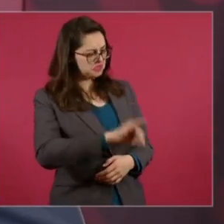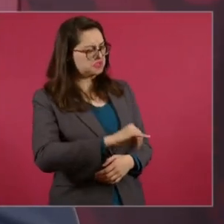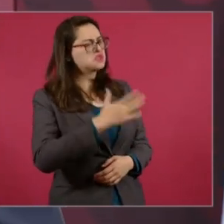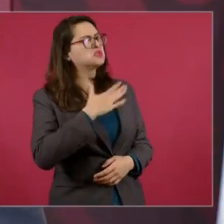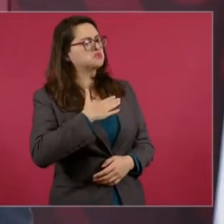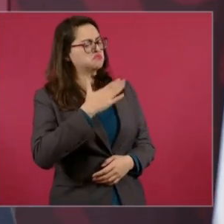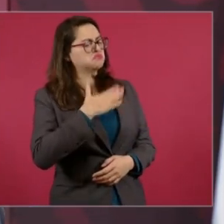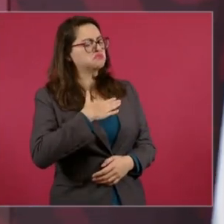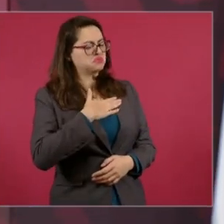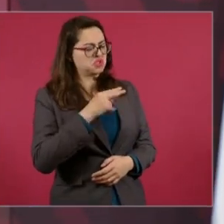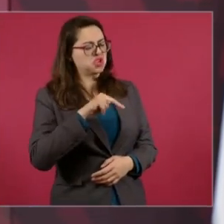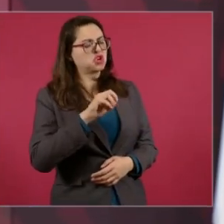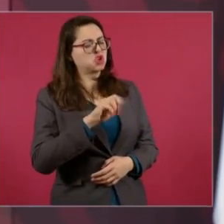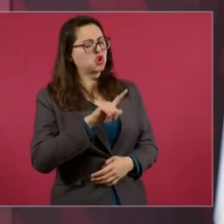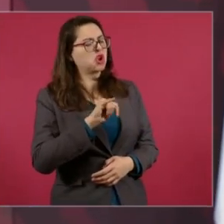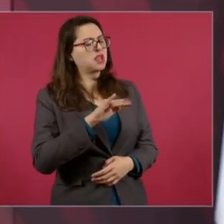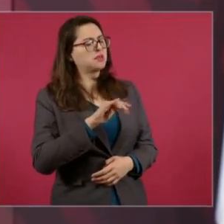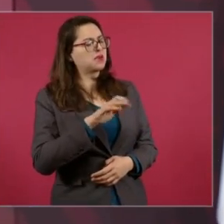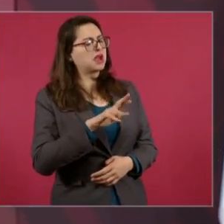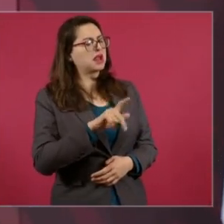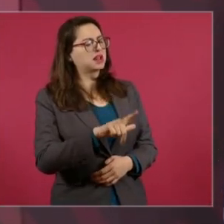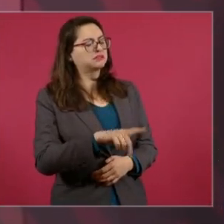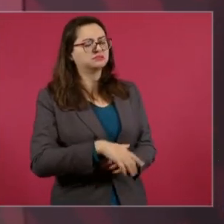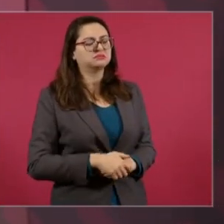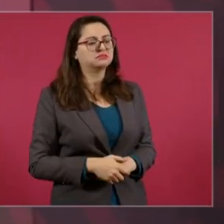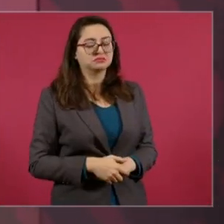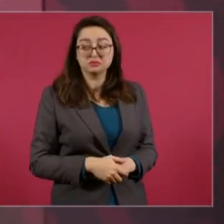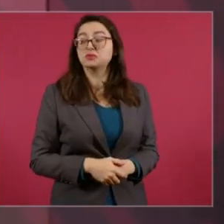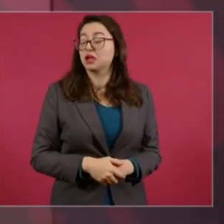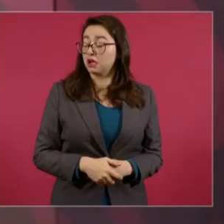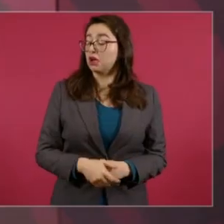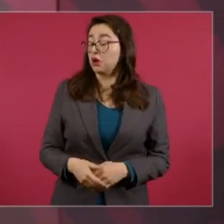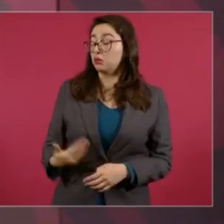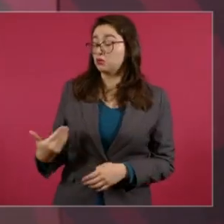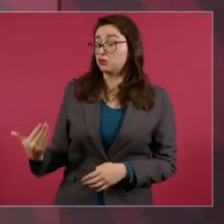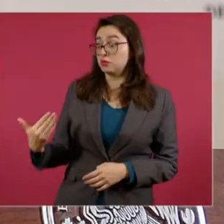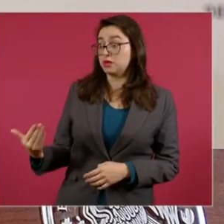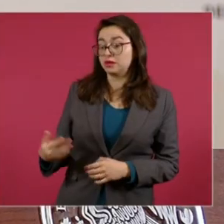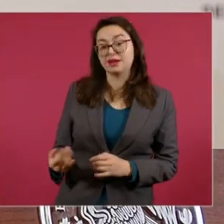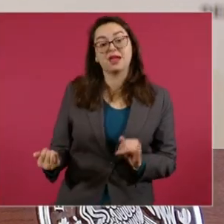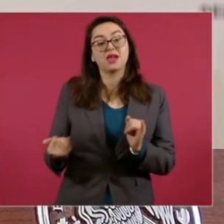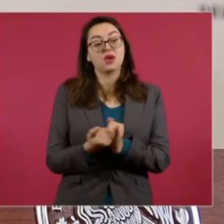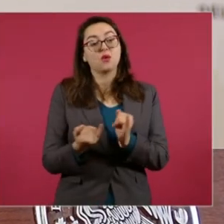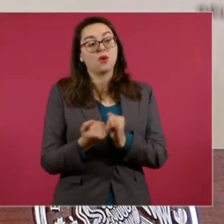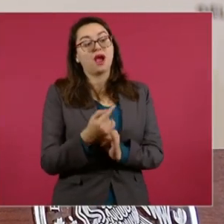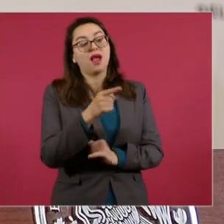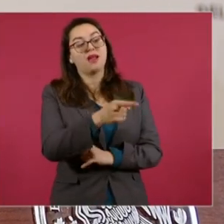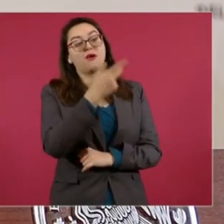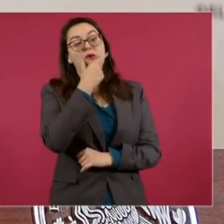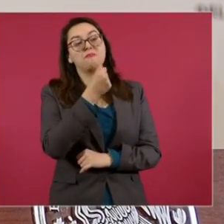como el finado Fidel Velázquez, que decía: soy charro y qué.